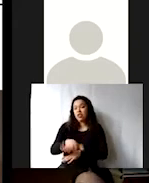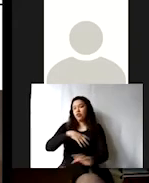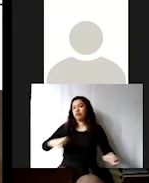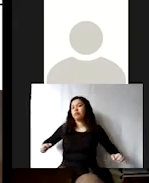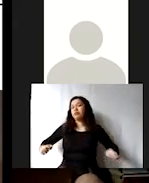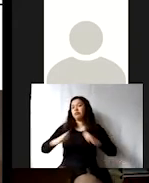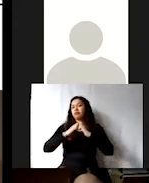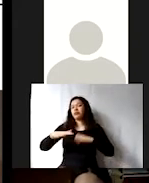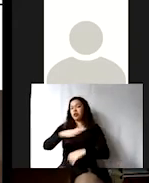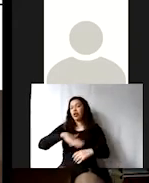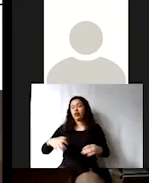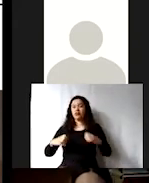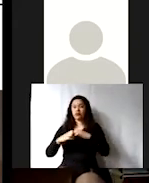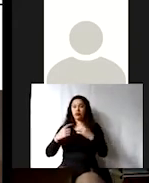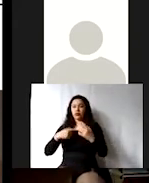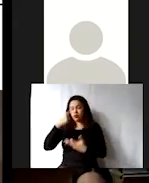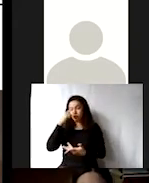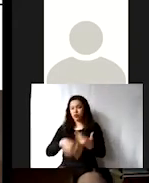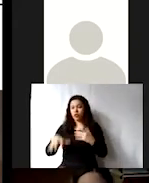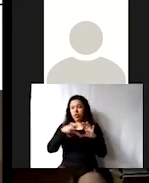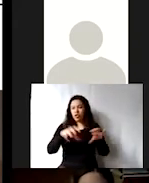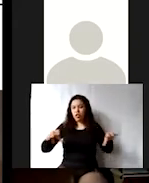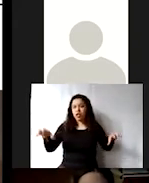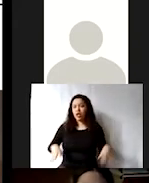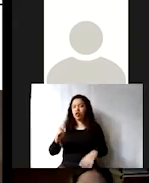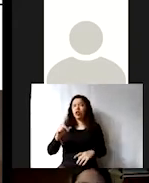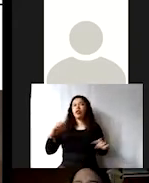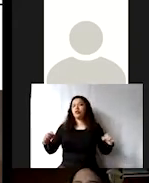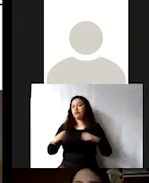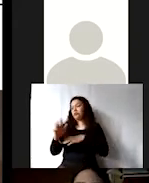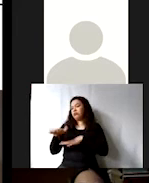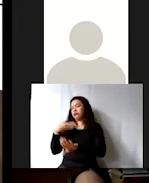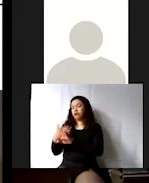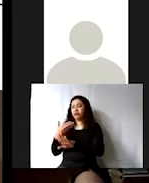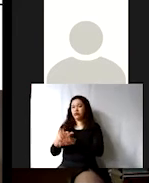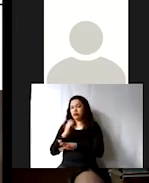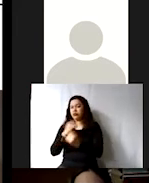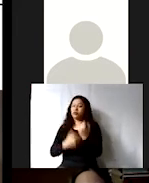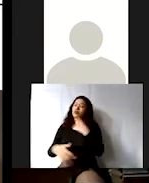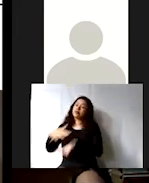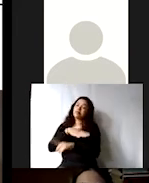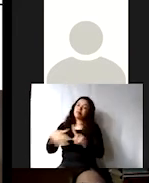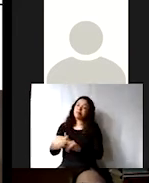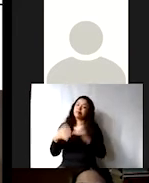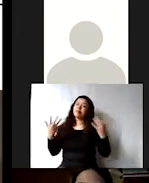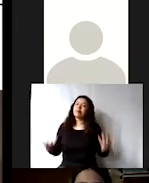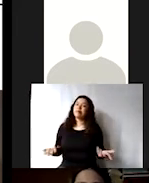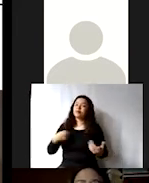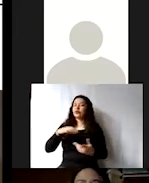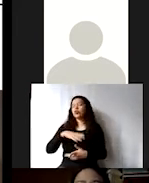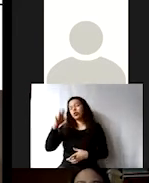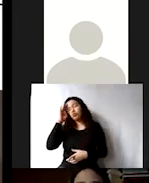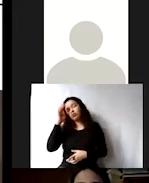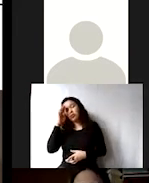muchos sectores. Yo creo que en todos los sectores hay enemigos de los ODS y son también escenarios que nos tenemos que plantear, pero